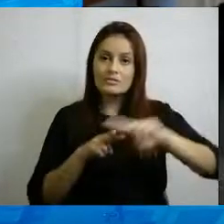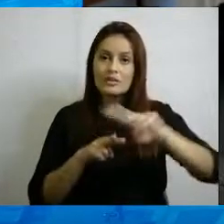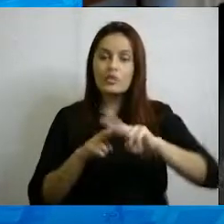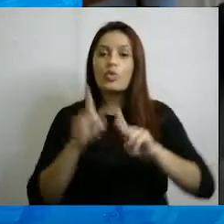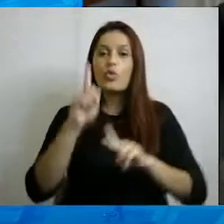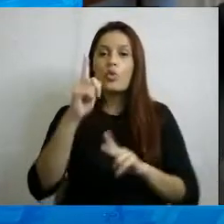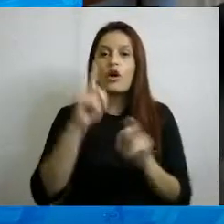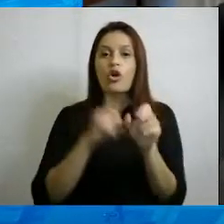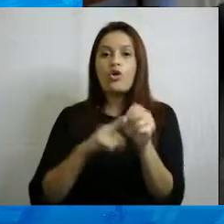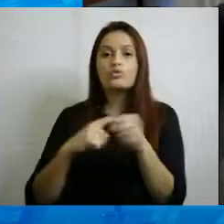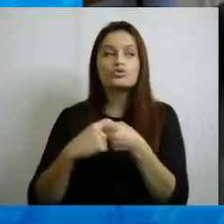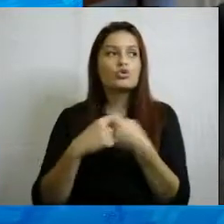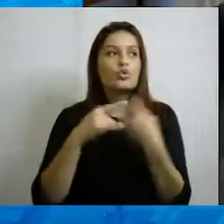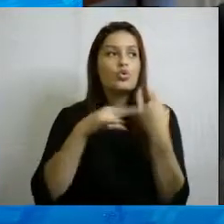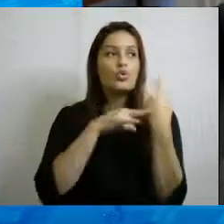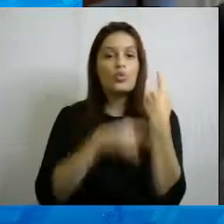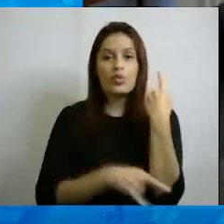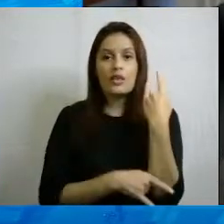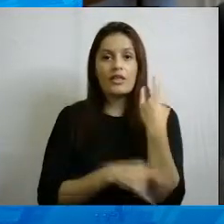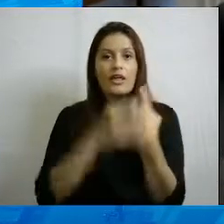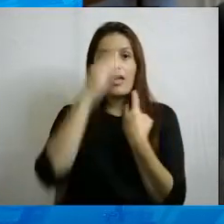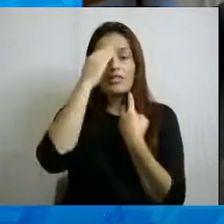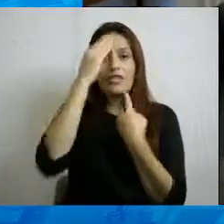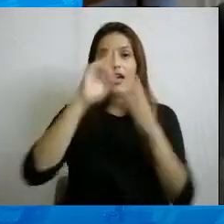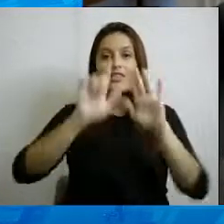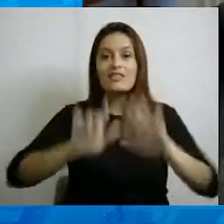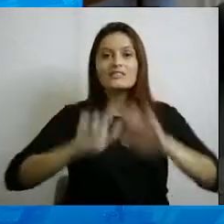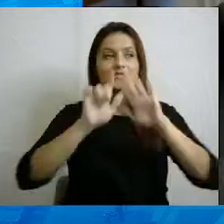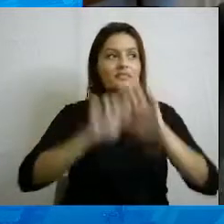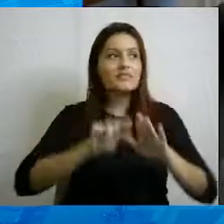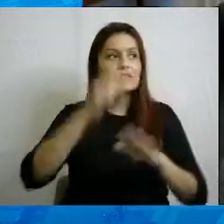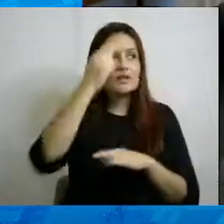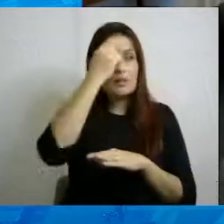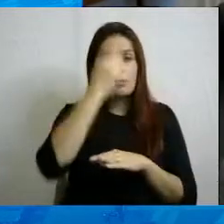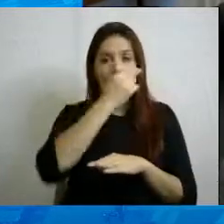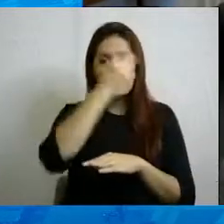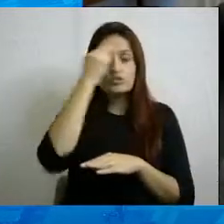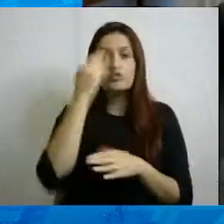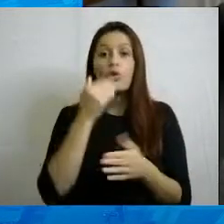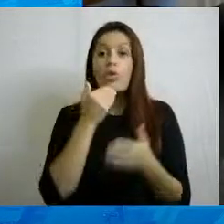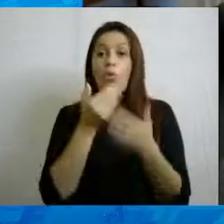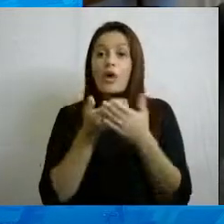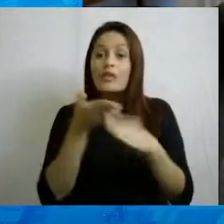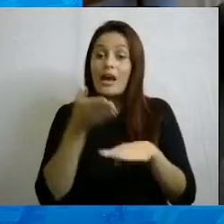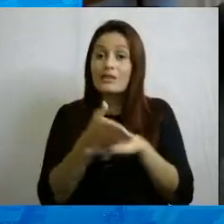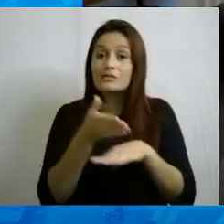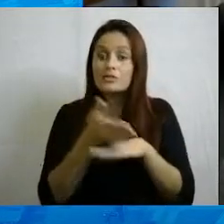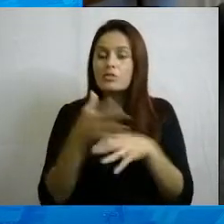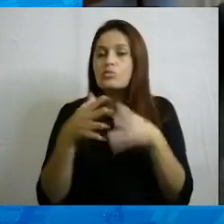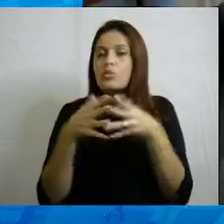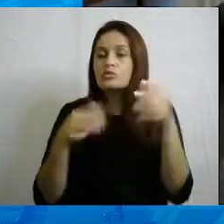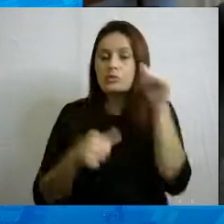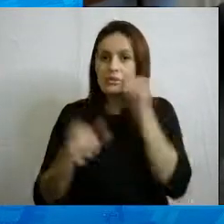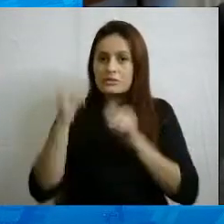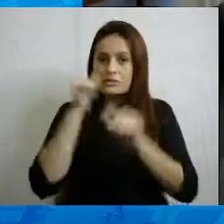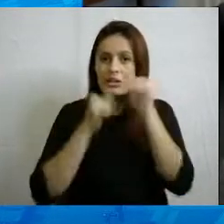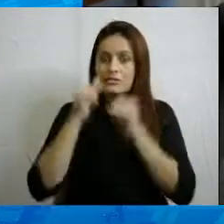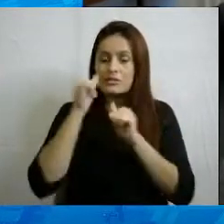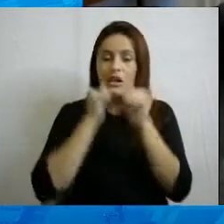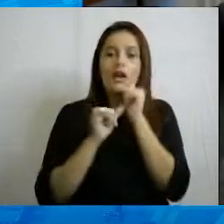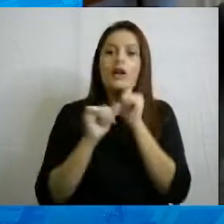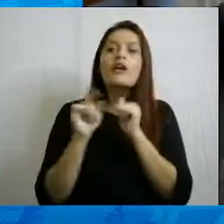comisión jurídica el día 17 de marzo, a la cual asistieron y tuvieron harta paciencia, porque teníamos otro tema anterior,